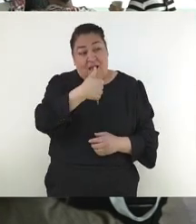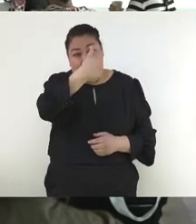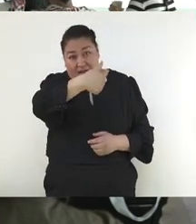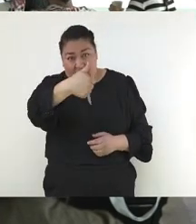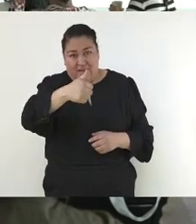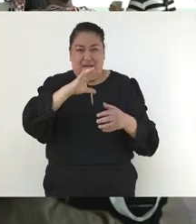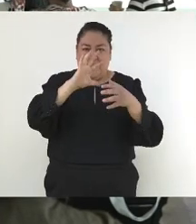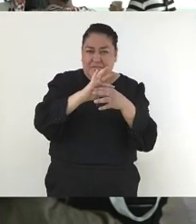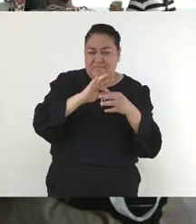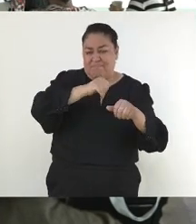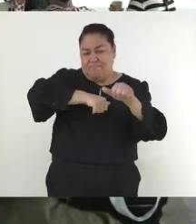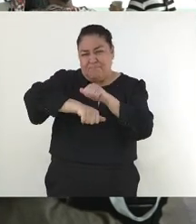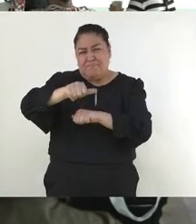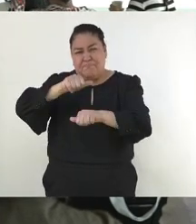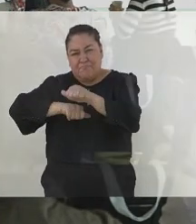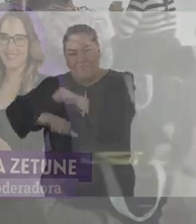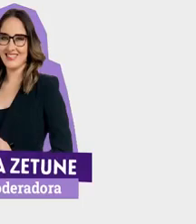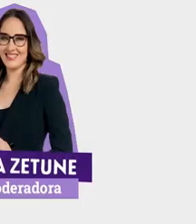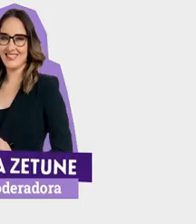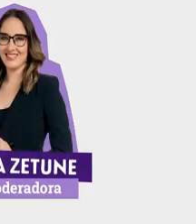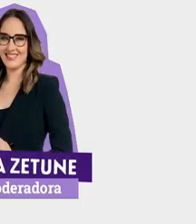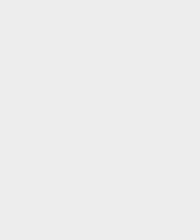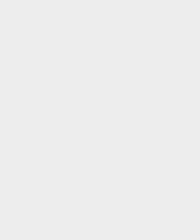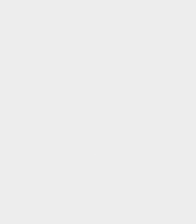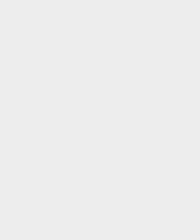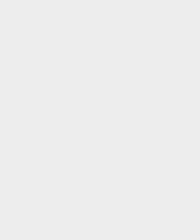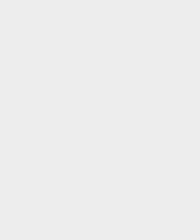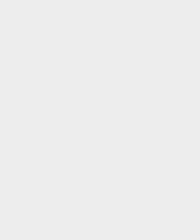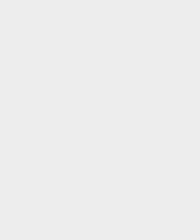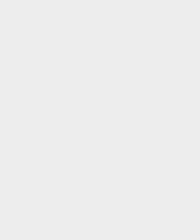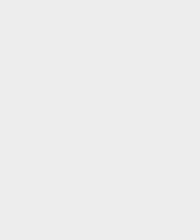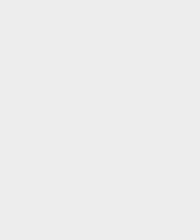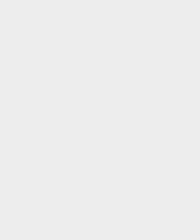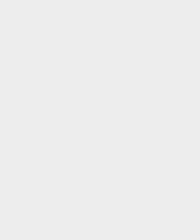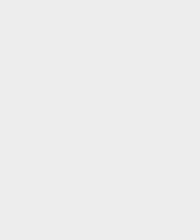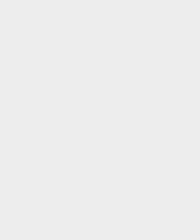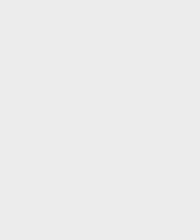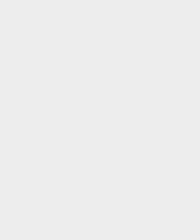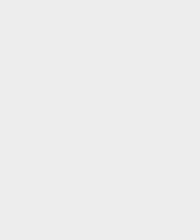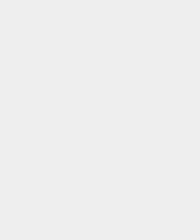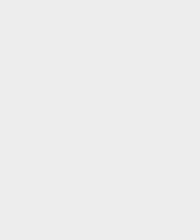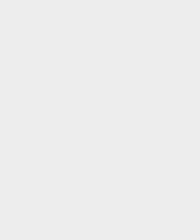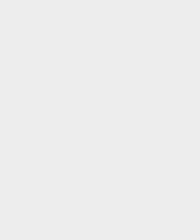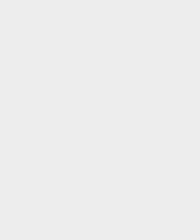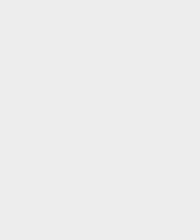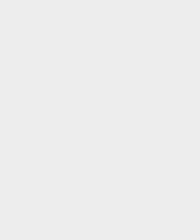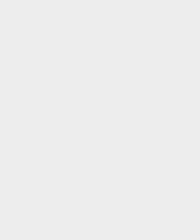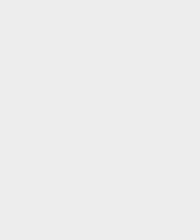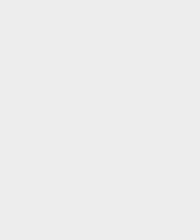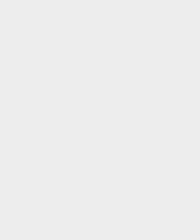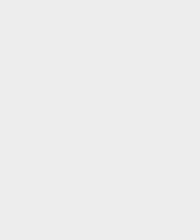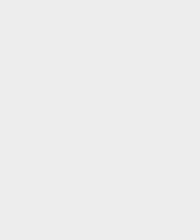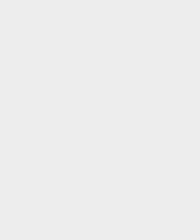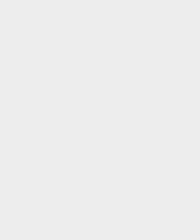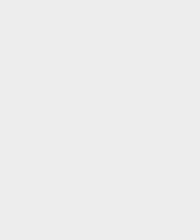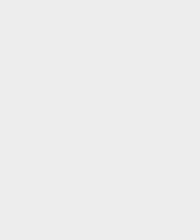en su espacio sobre el fútbol femenil vamos bien o nos regresamos adelante